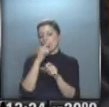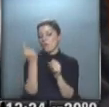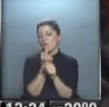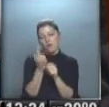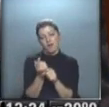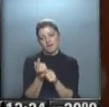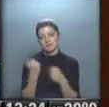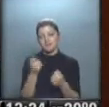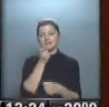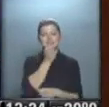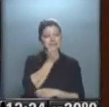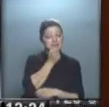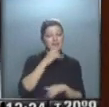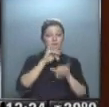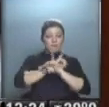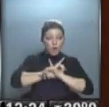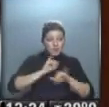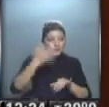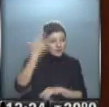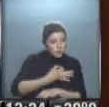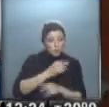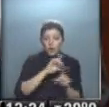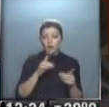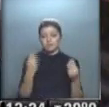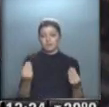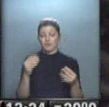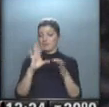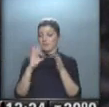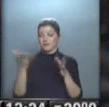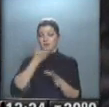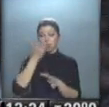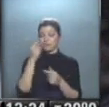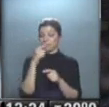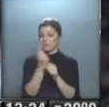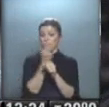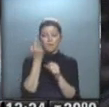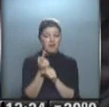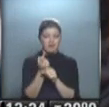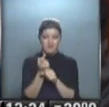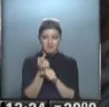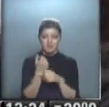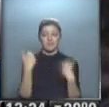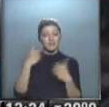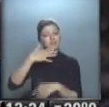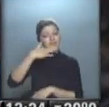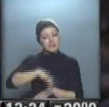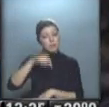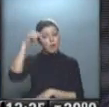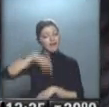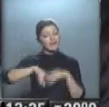la comunicación y la información, si no hay regulación del mercado de la comunicación. Y entendemos que